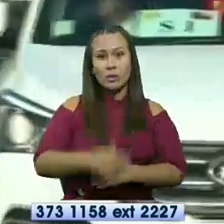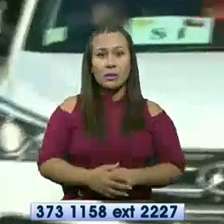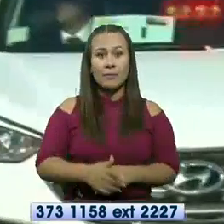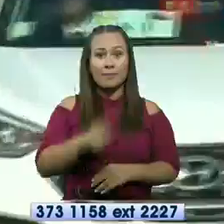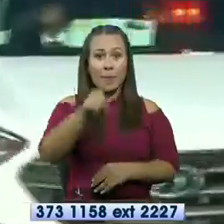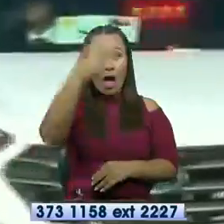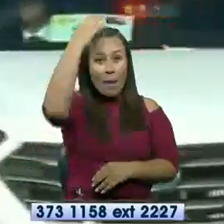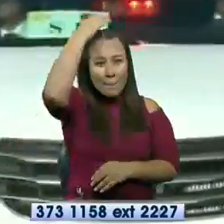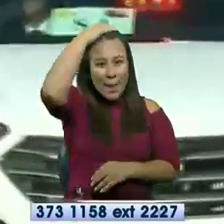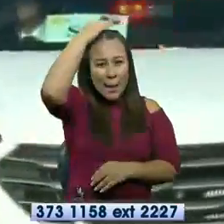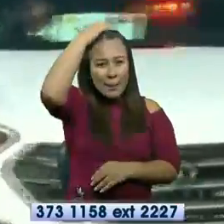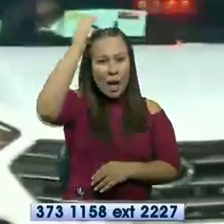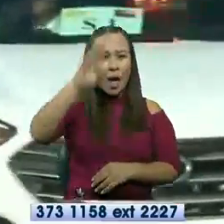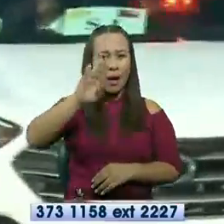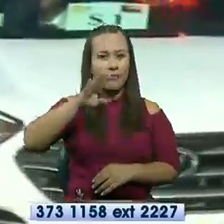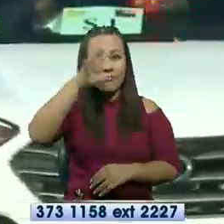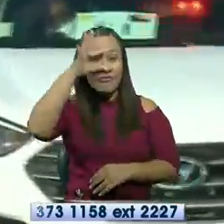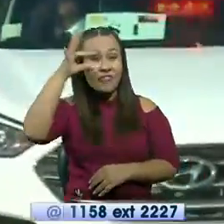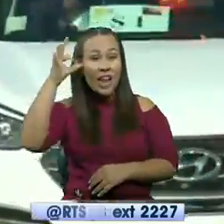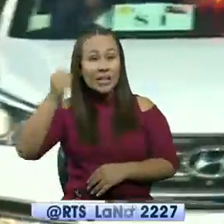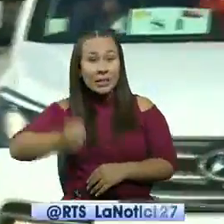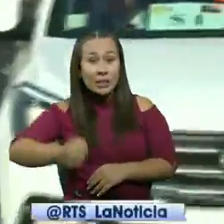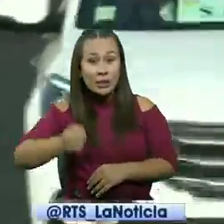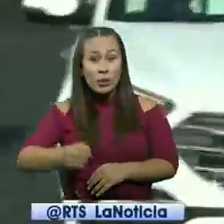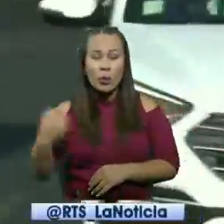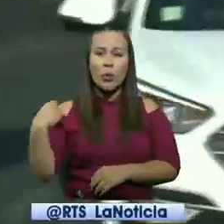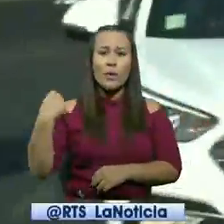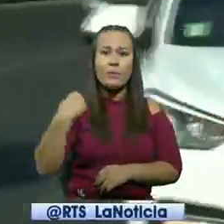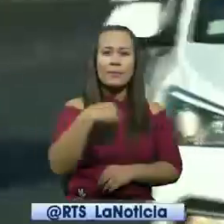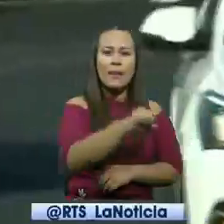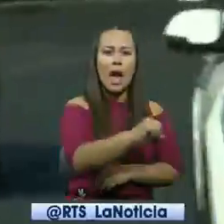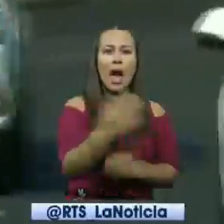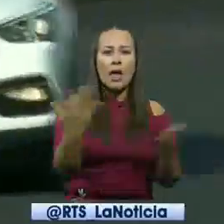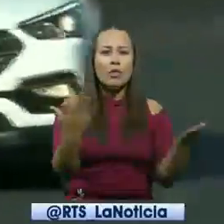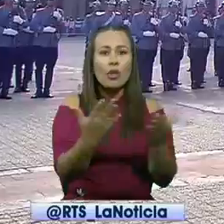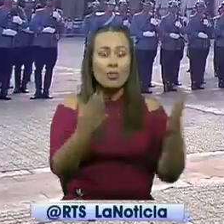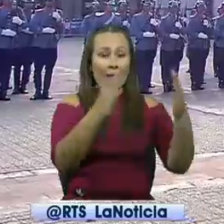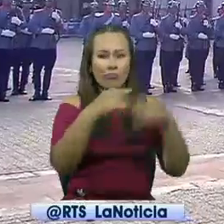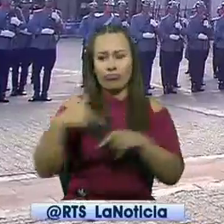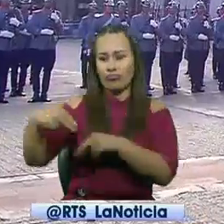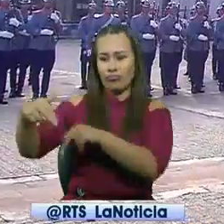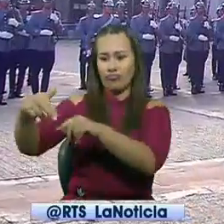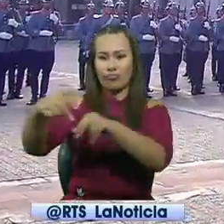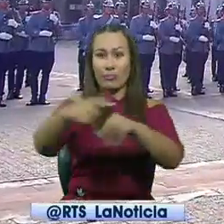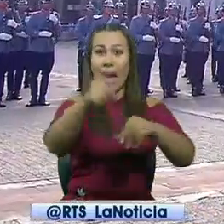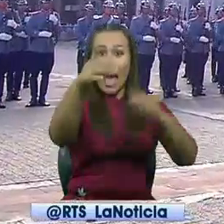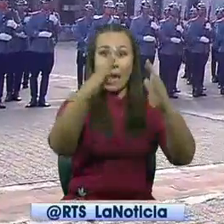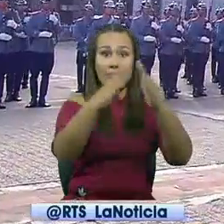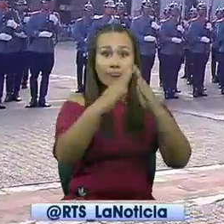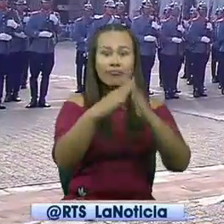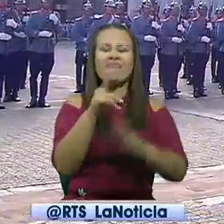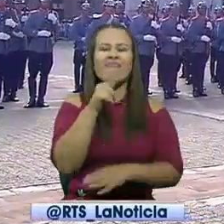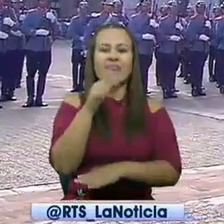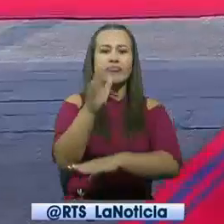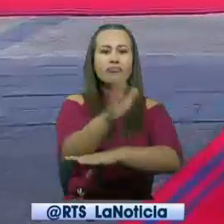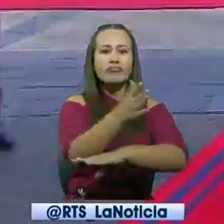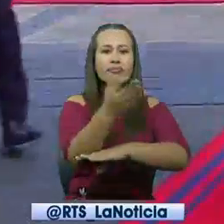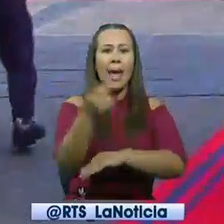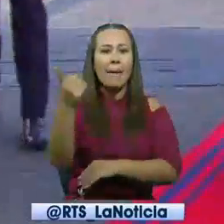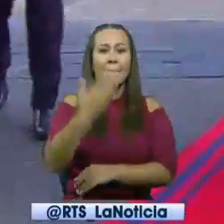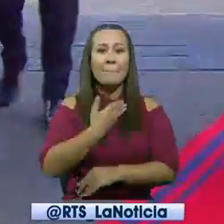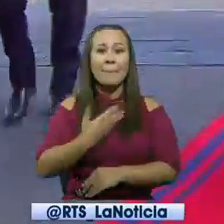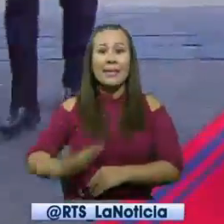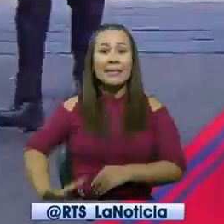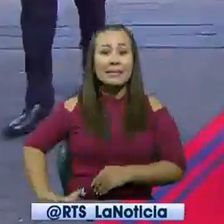Francisco recorrió este martes buena parte de la capital chilena de camino al Palacio de la Moneda, donde su primera actividad oficial del día fue un encuentro